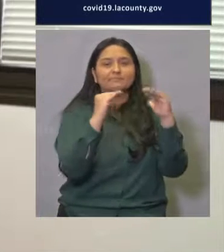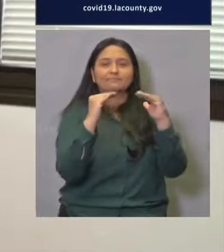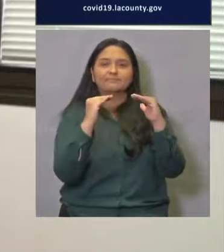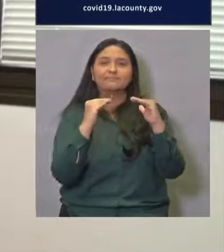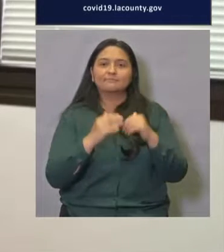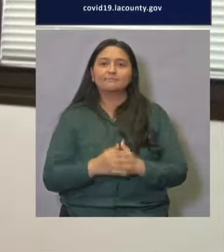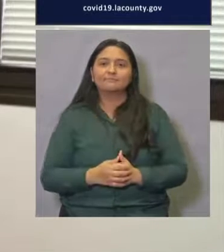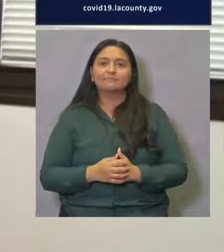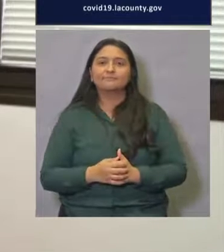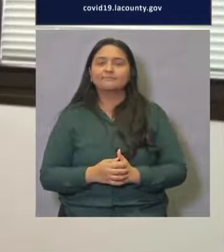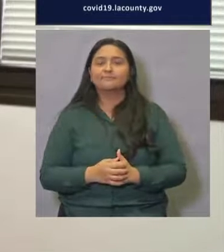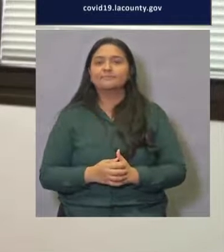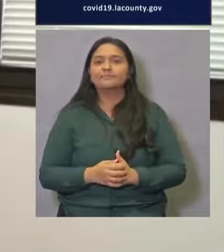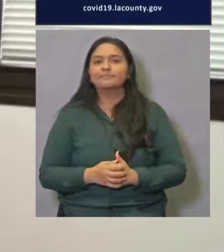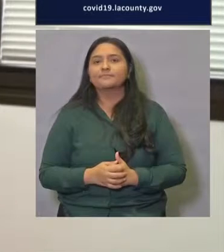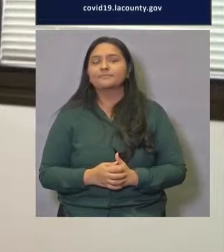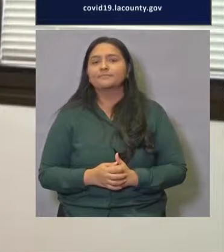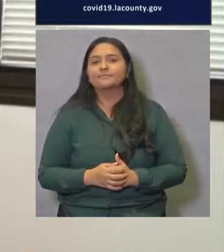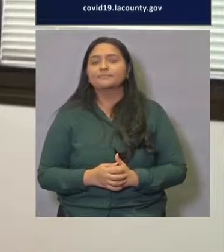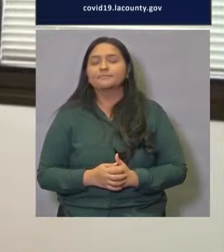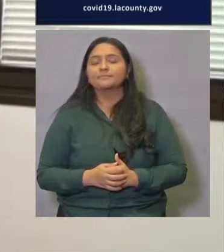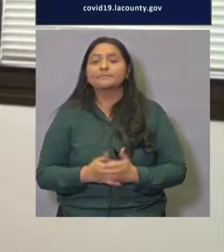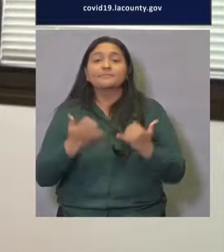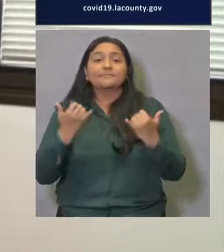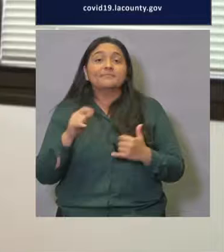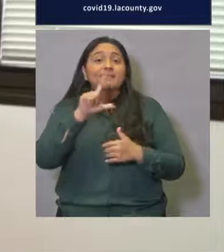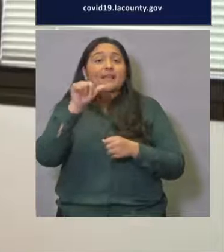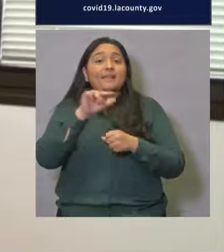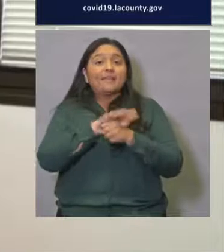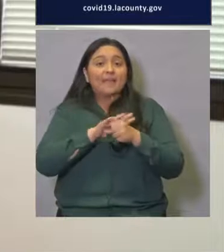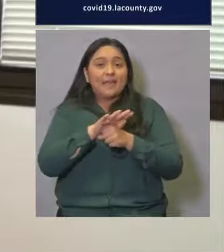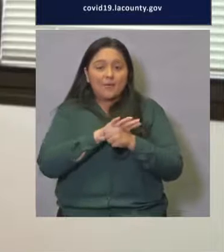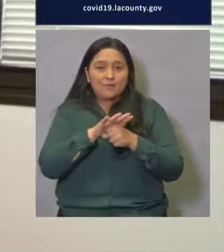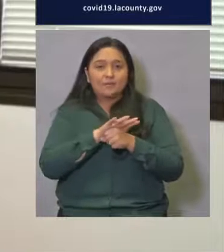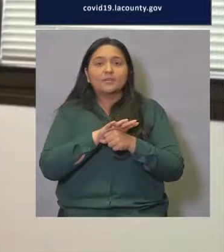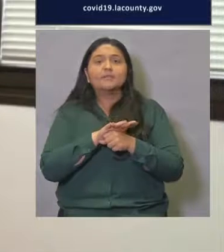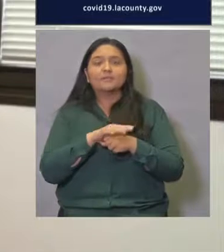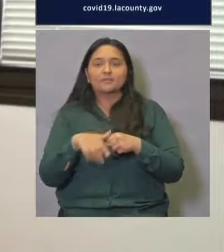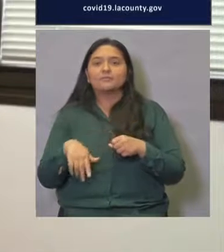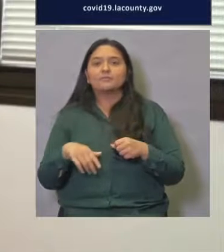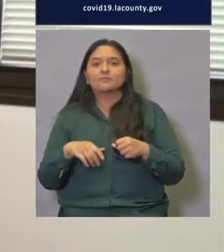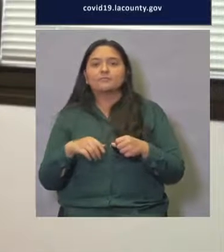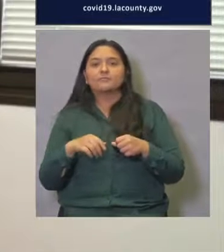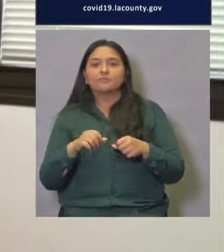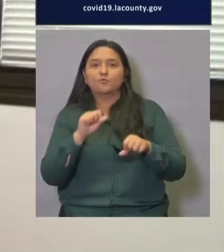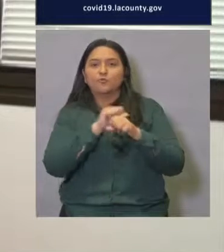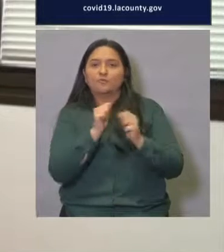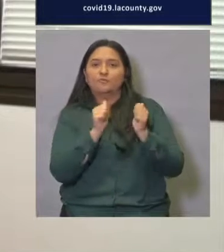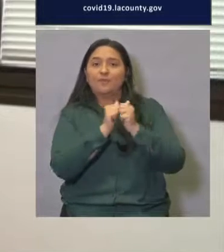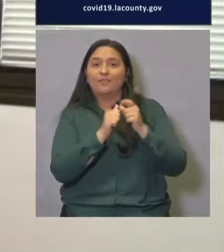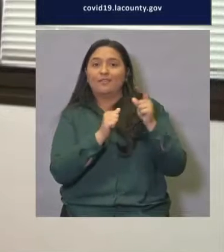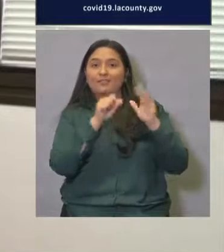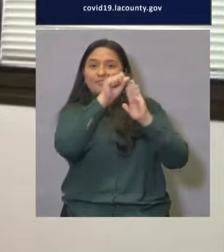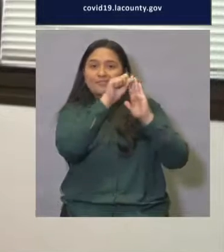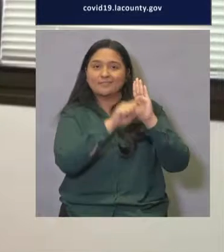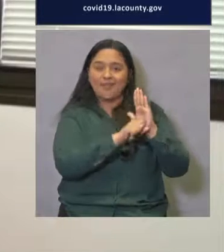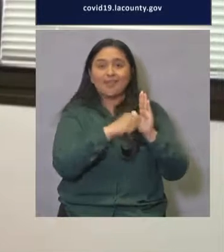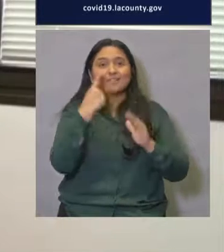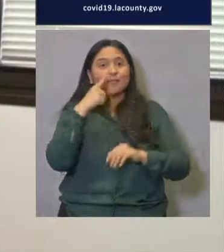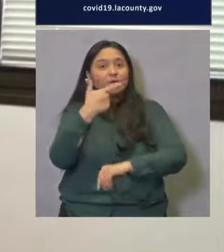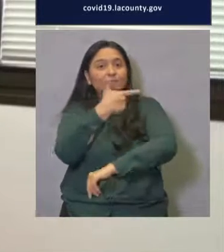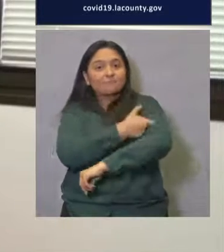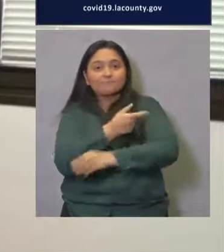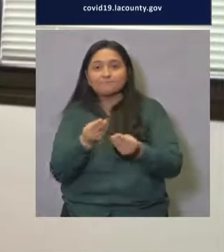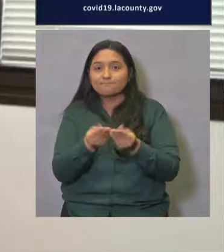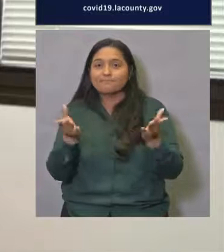esta pandemia. Ahora el condado está superando al estado en la administración de dosis para las comunidades